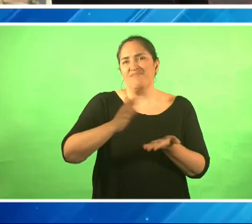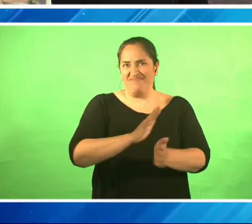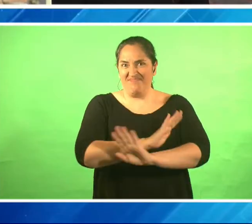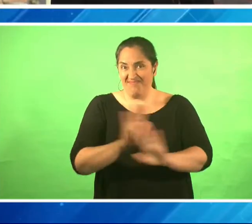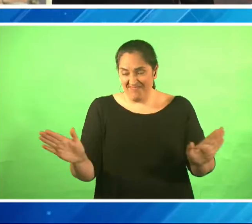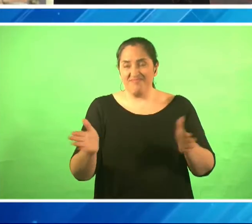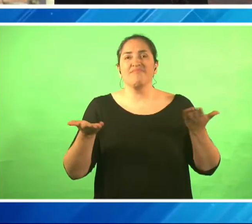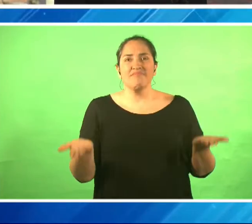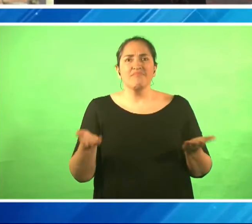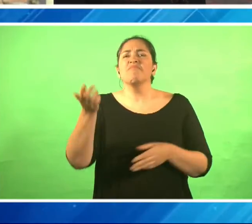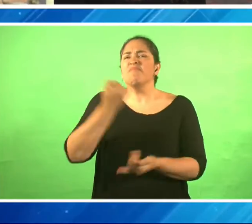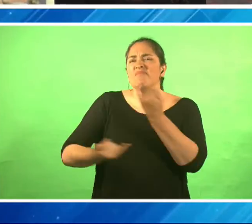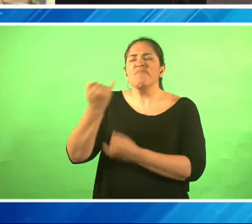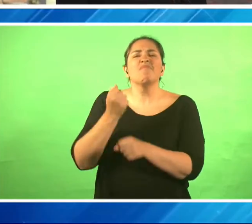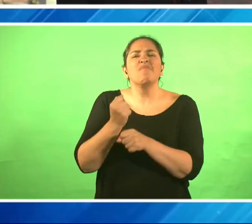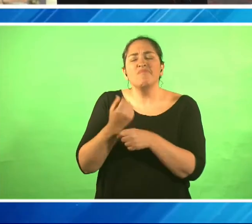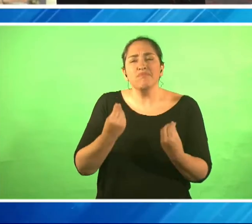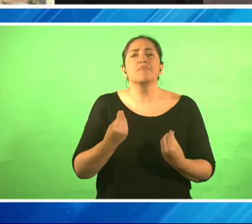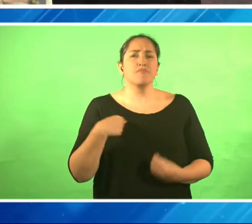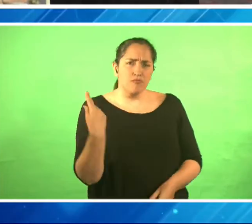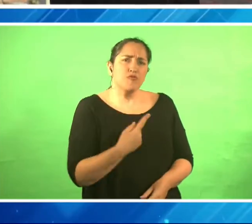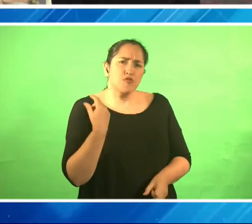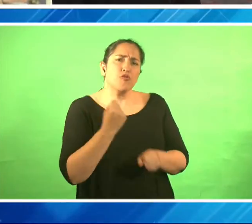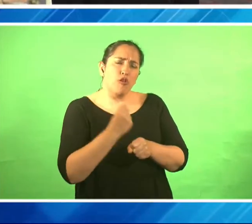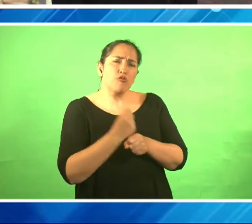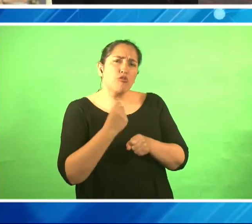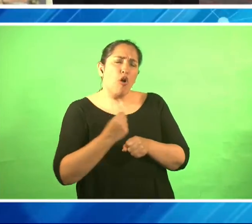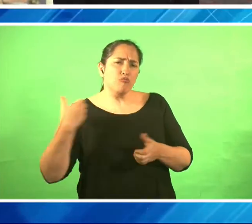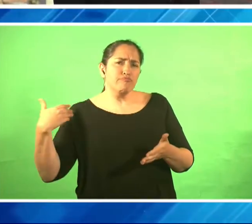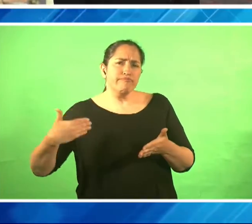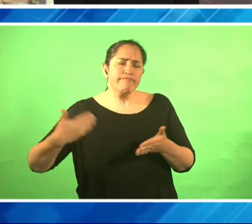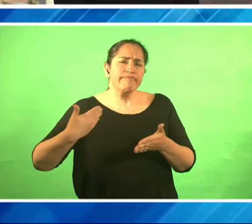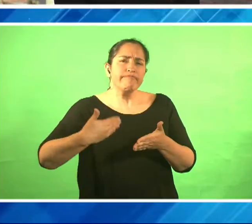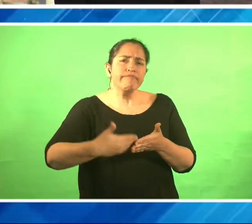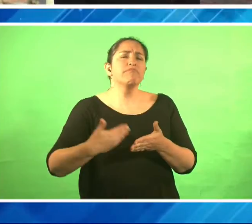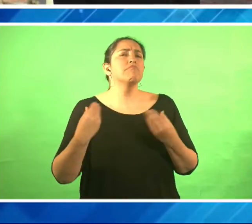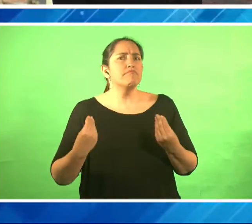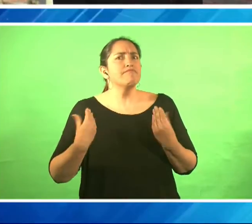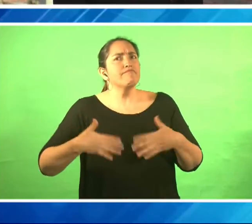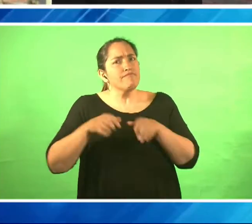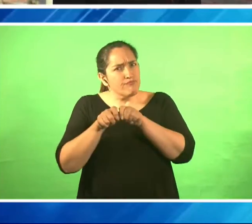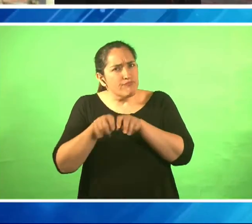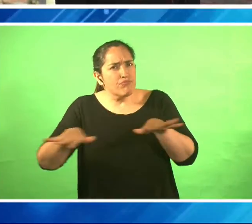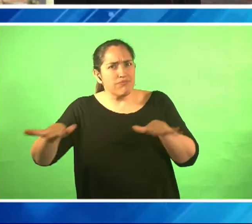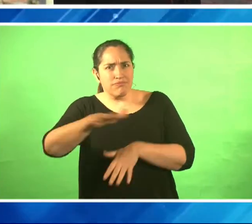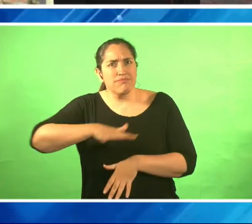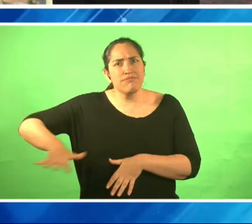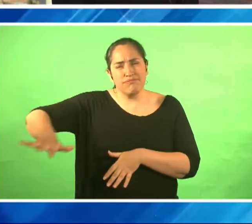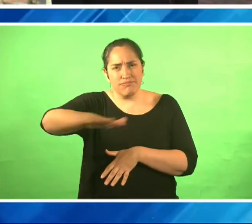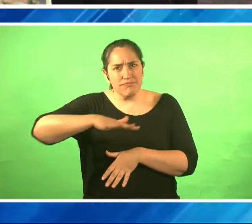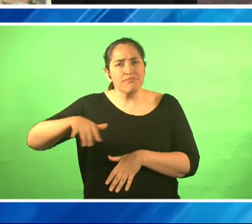trabajando? Sí, venimos haciendo un trabajo sostenido y bastante extendido en lo